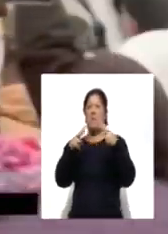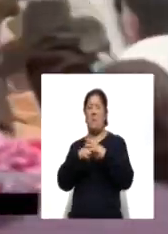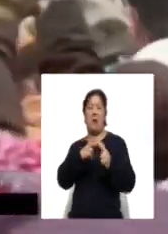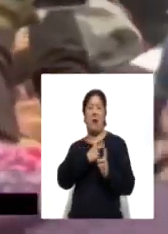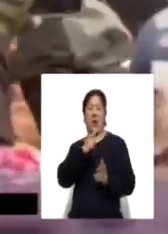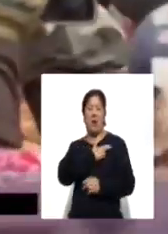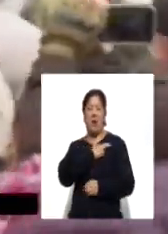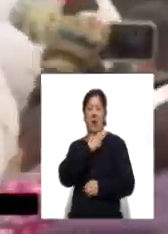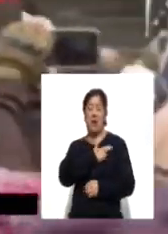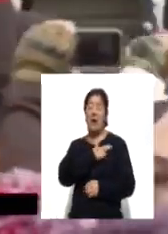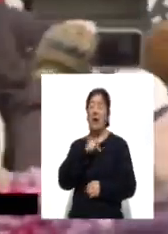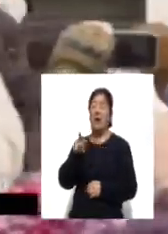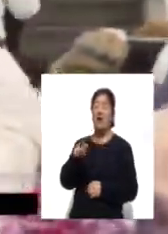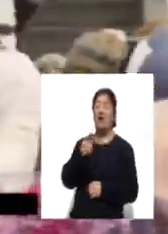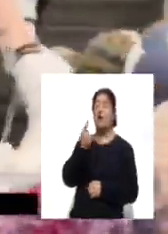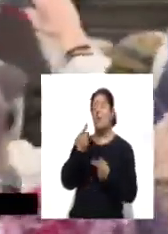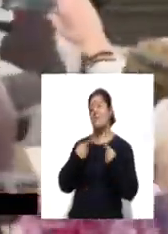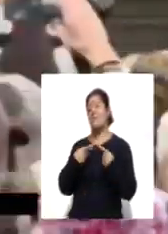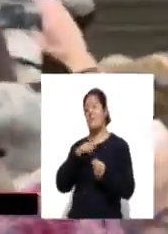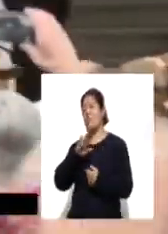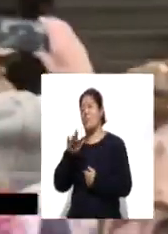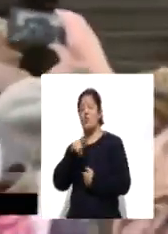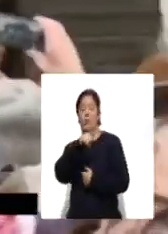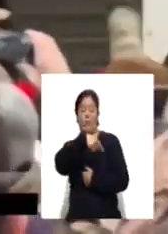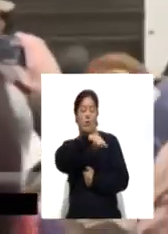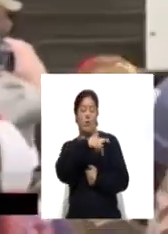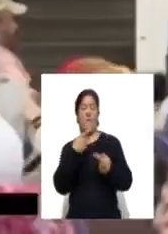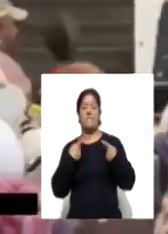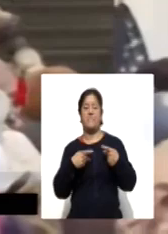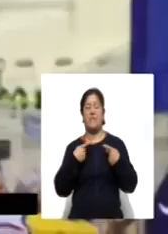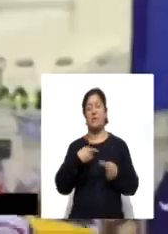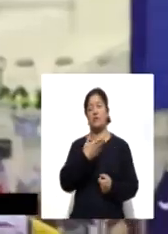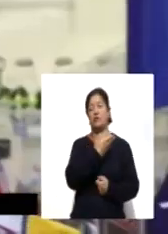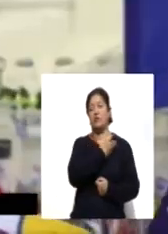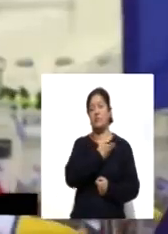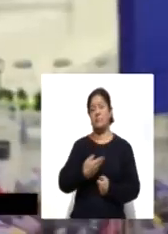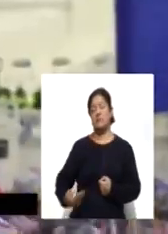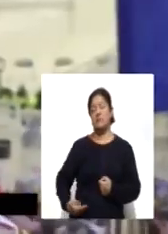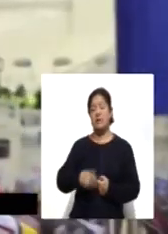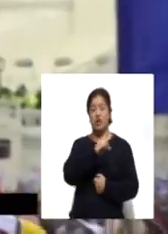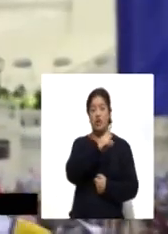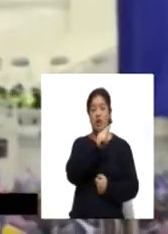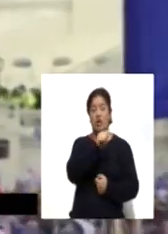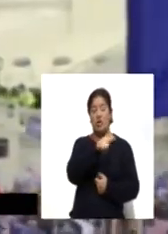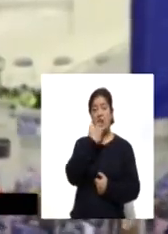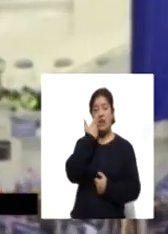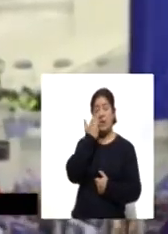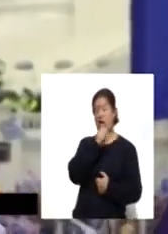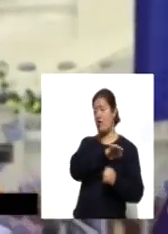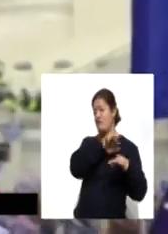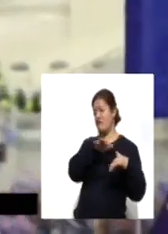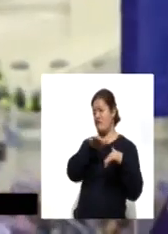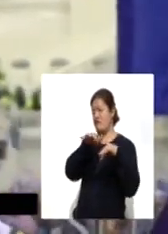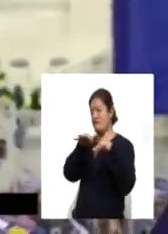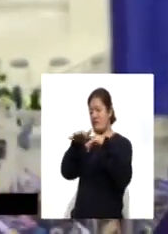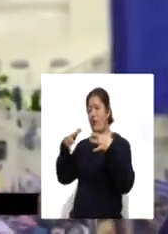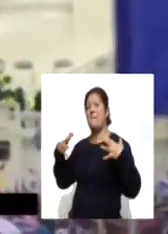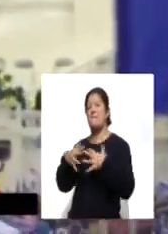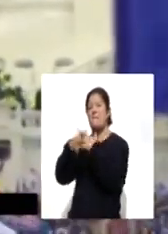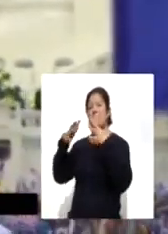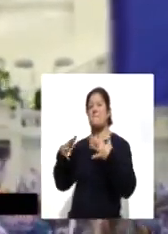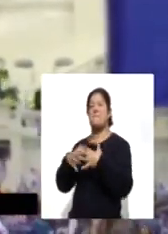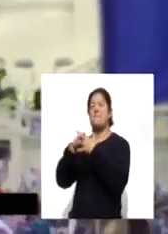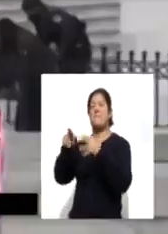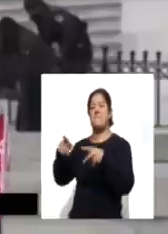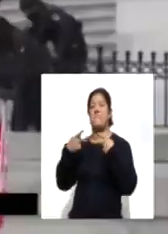Congreso estadounidense por parte de simpatizantes del presidente Donald Trump. Se trata del agente Brian Sicknick, quien había sido